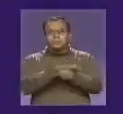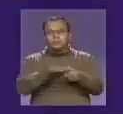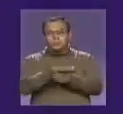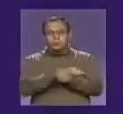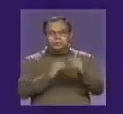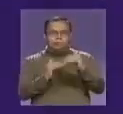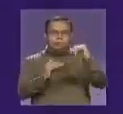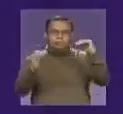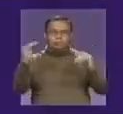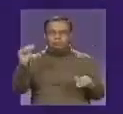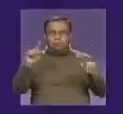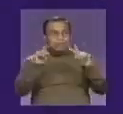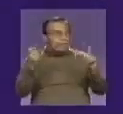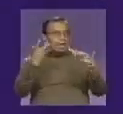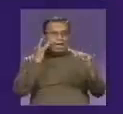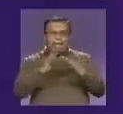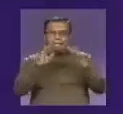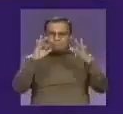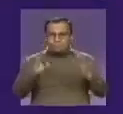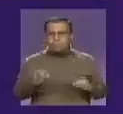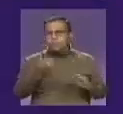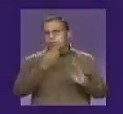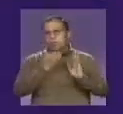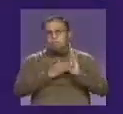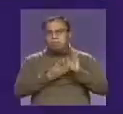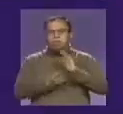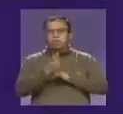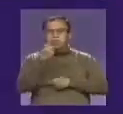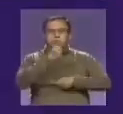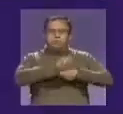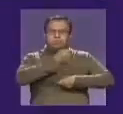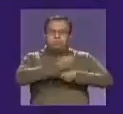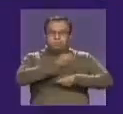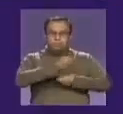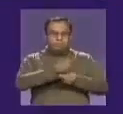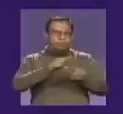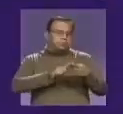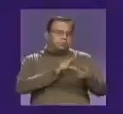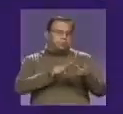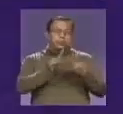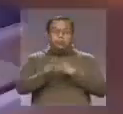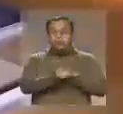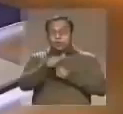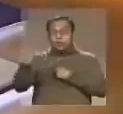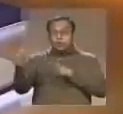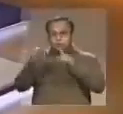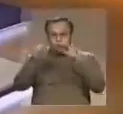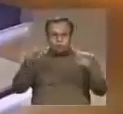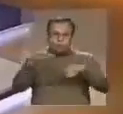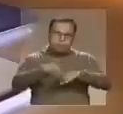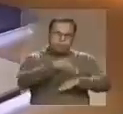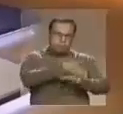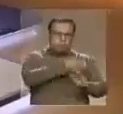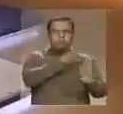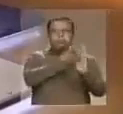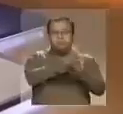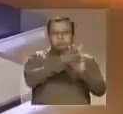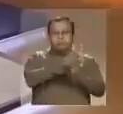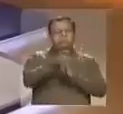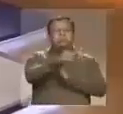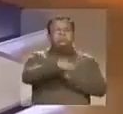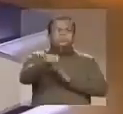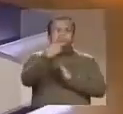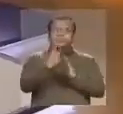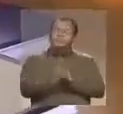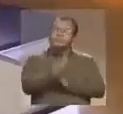de desventaja y no tengamos acceso a lo que es, por ejemplo, el empleo. También uno de los elementos que muy bien mencionaba Audrey es